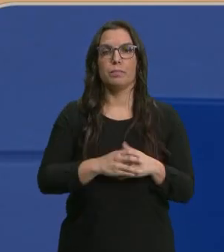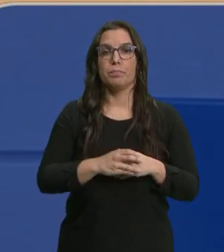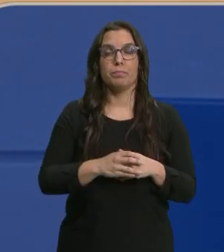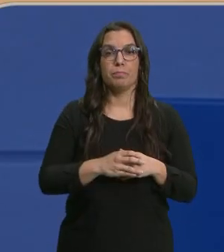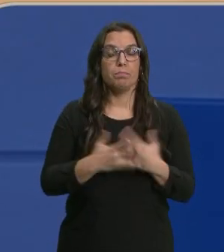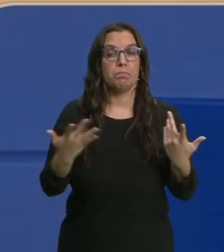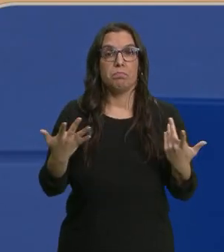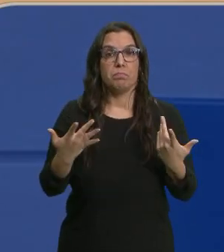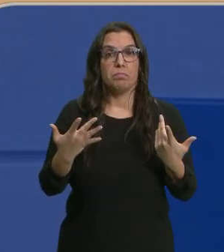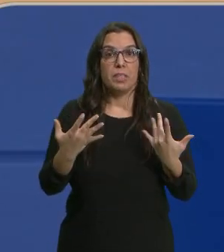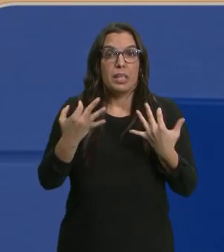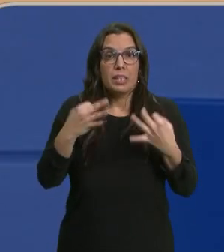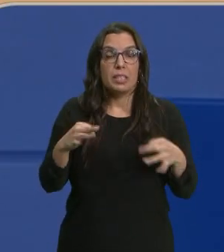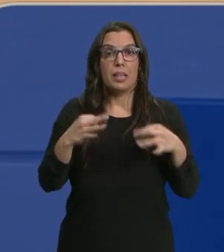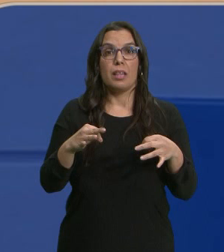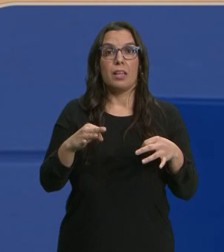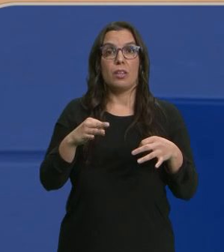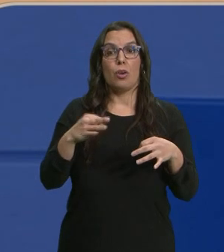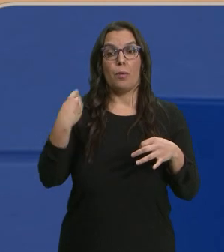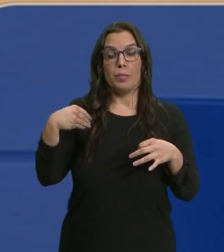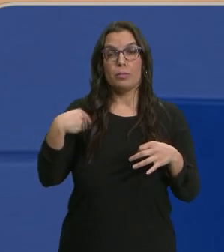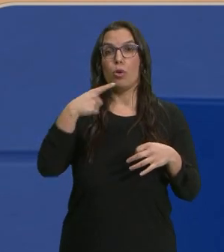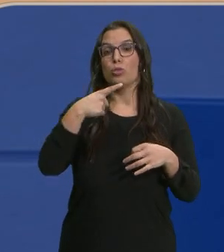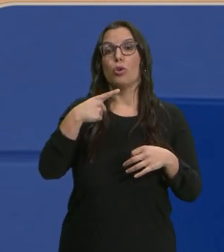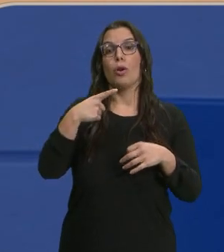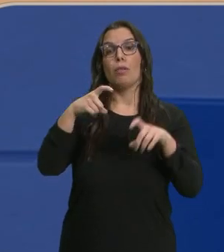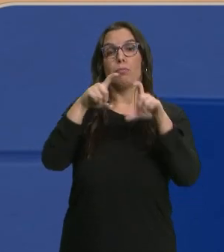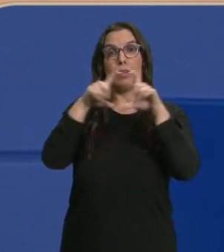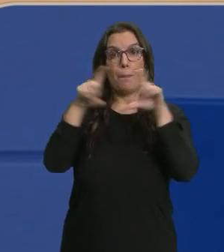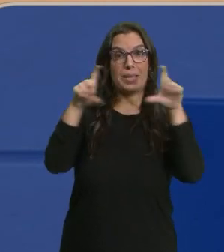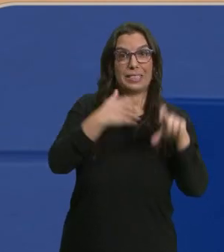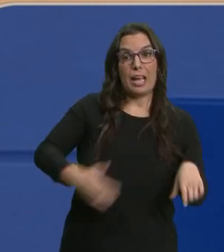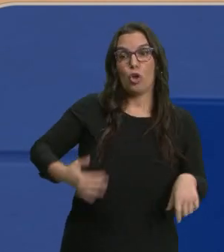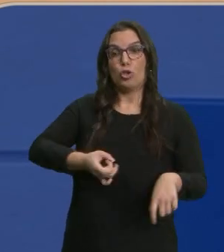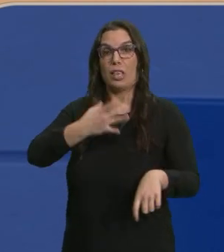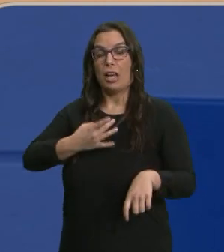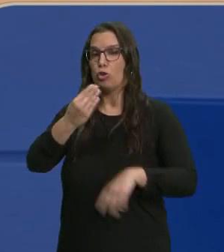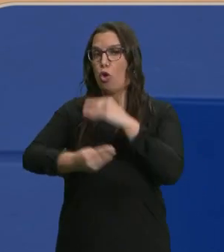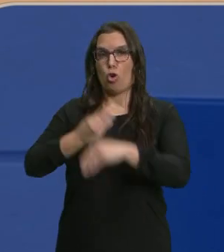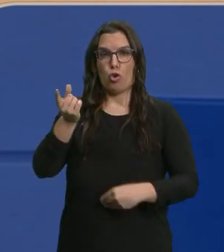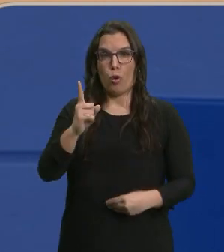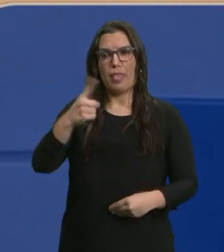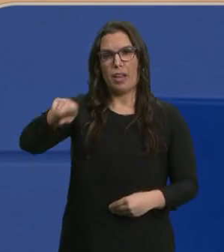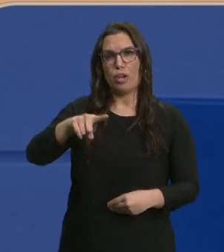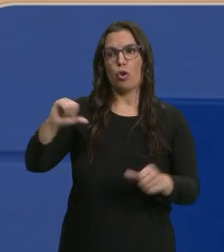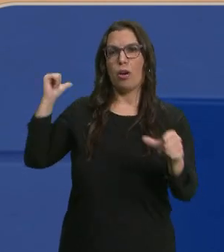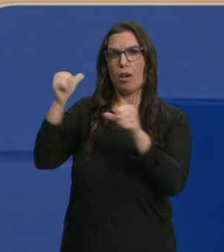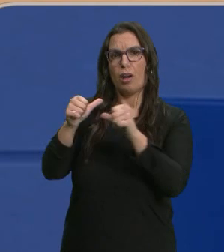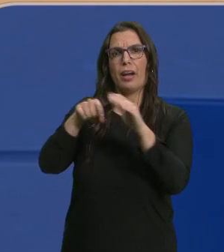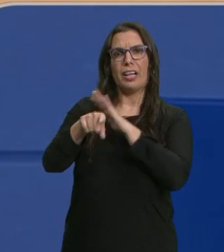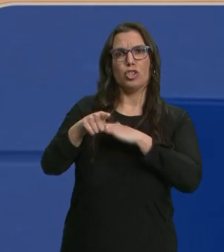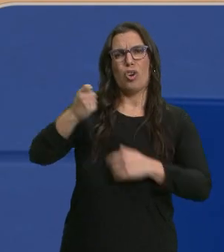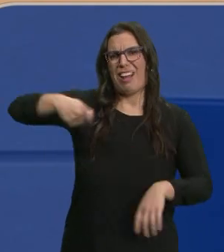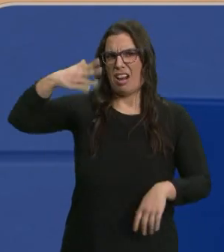Simple y llanamente no van a ser realizadas por estos agentes, ya que lo hacían de un modo caro, más que